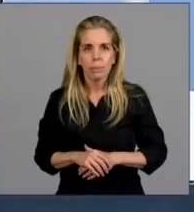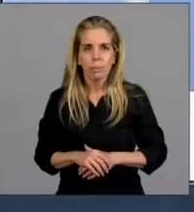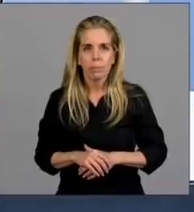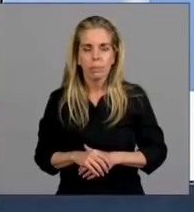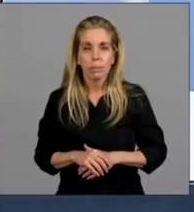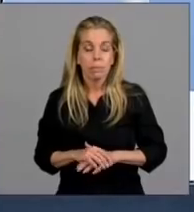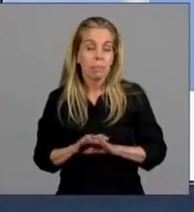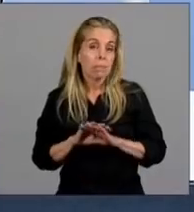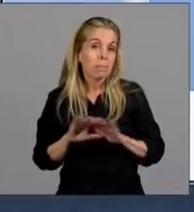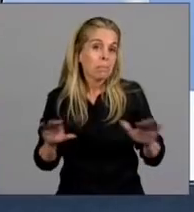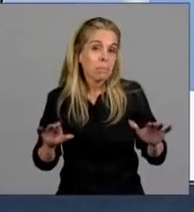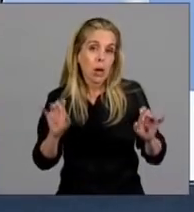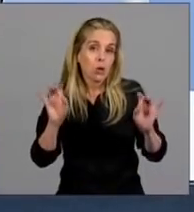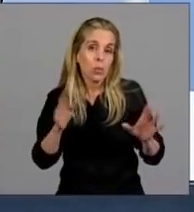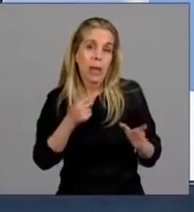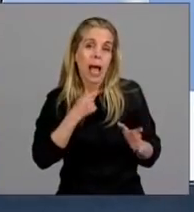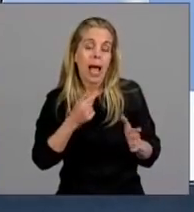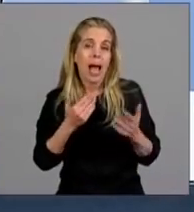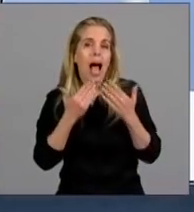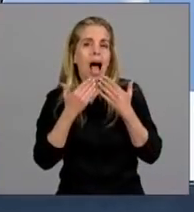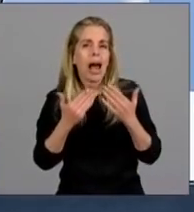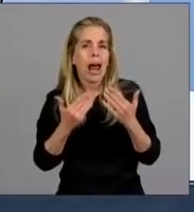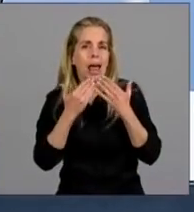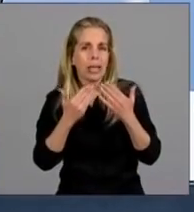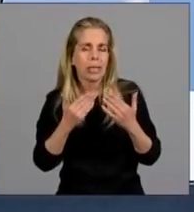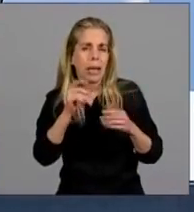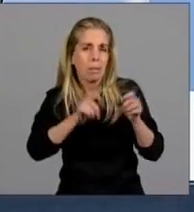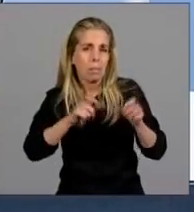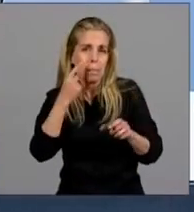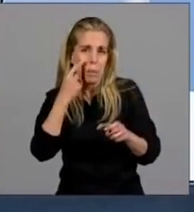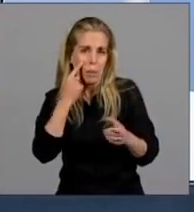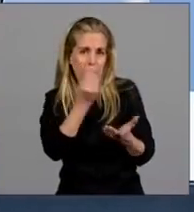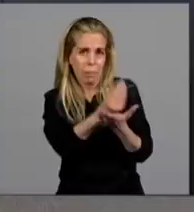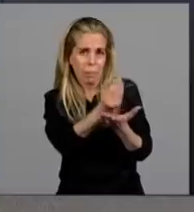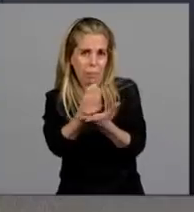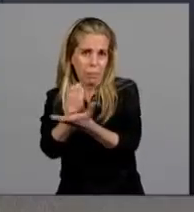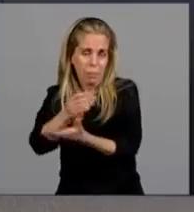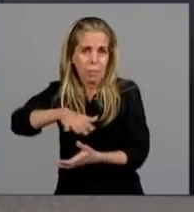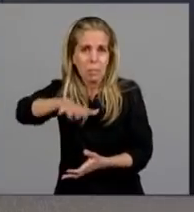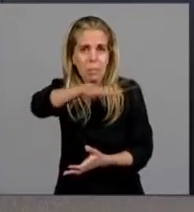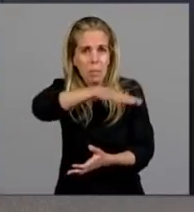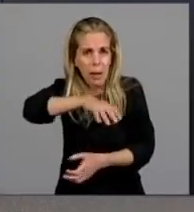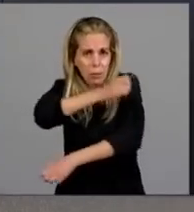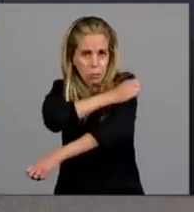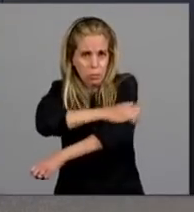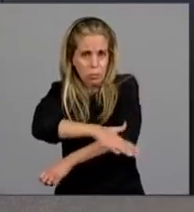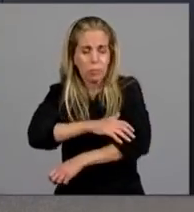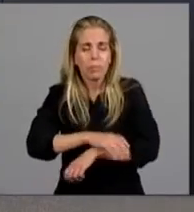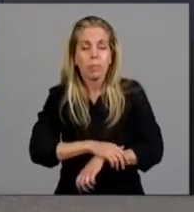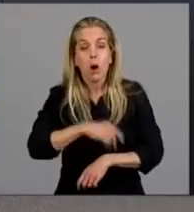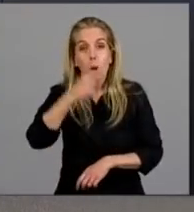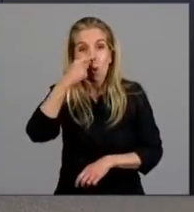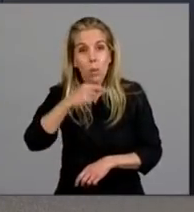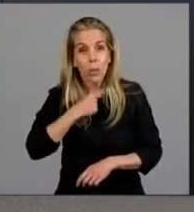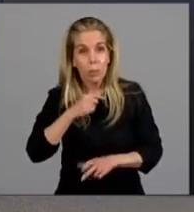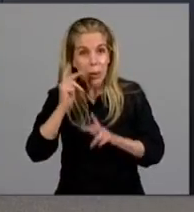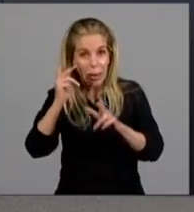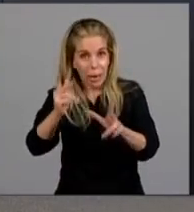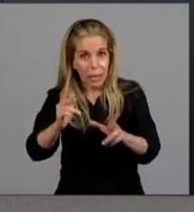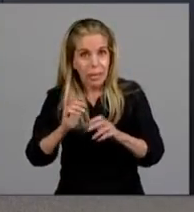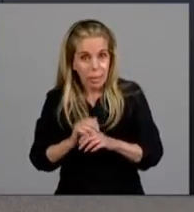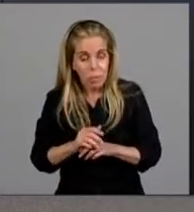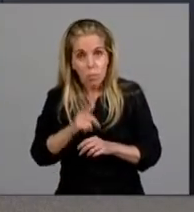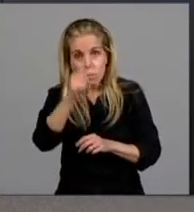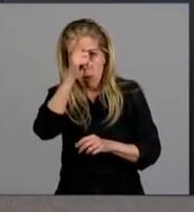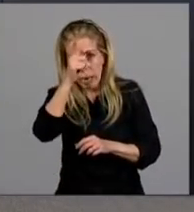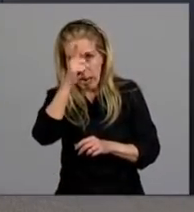No tengo más que agradecimiento a los vecinos y vecinas de Barrio Azul. Por último, lo que quería decir, continúa la vigilancia